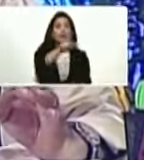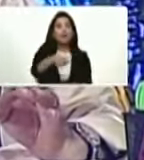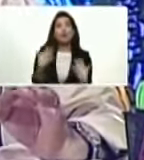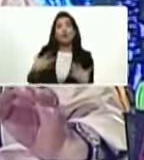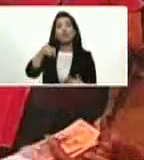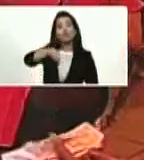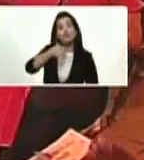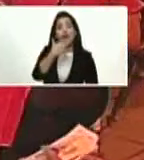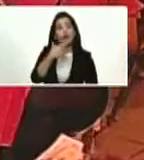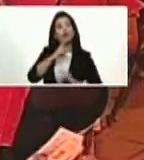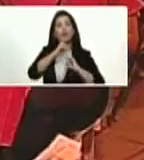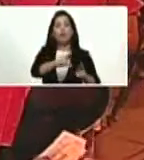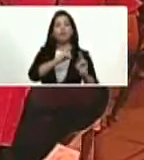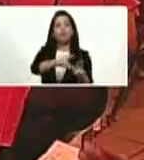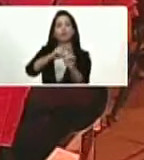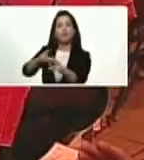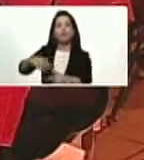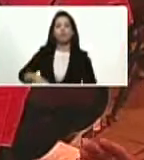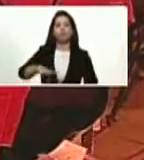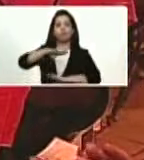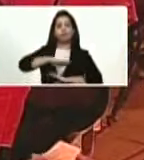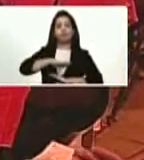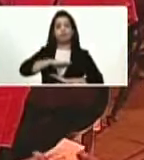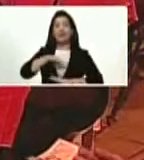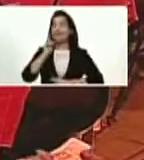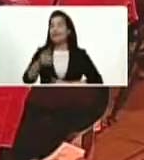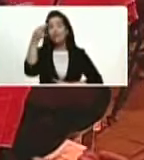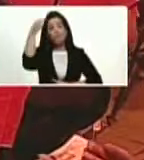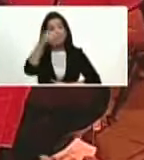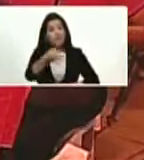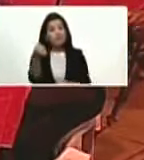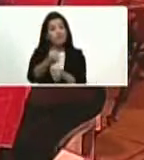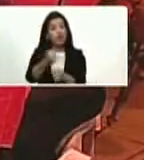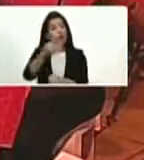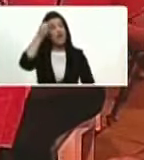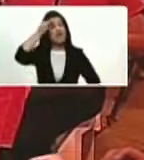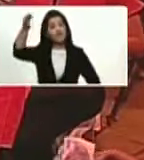país. Máxima eficiencia.